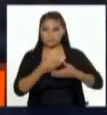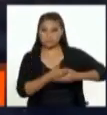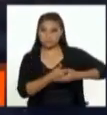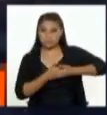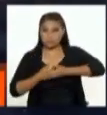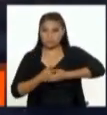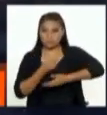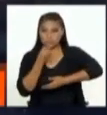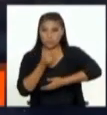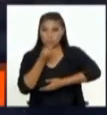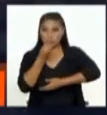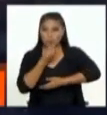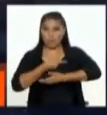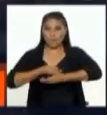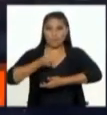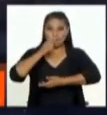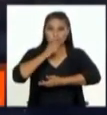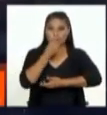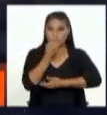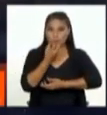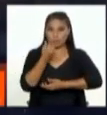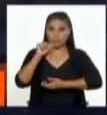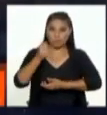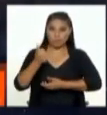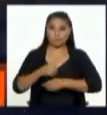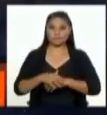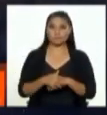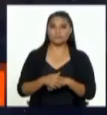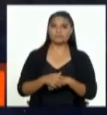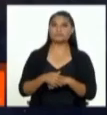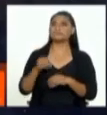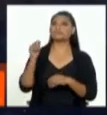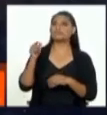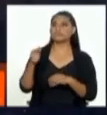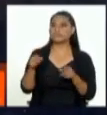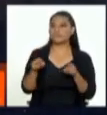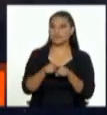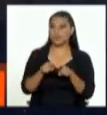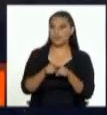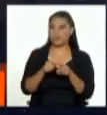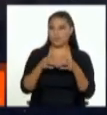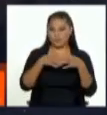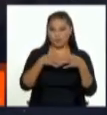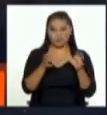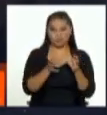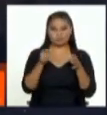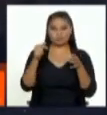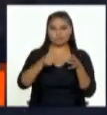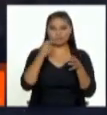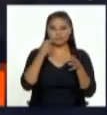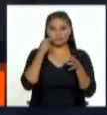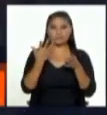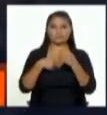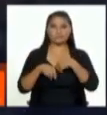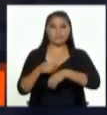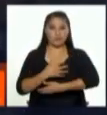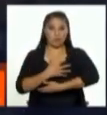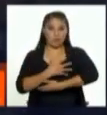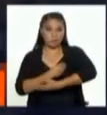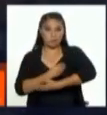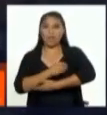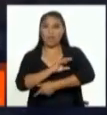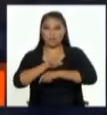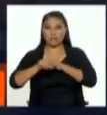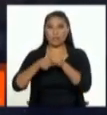Este caso, hablaba de este producto en sí, que es un conocido como fórmula, pero que son sucedáneos de la leche materna. ¿Por qué deberían